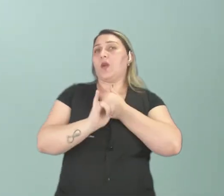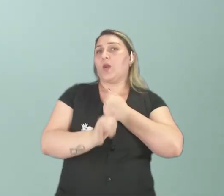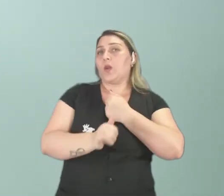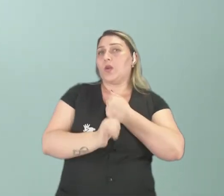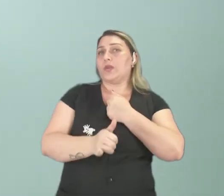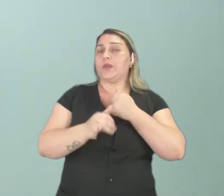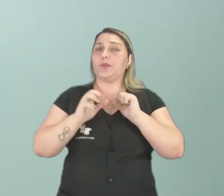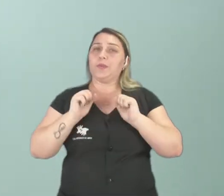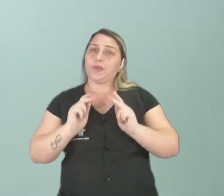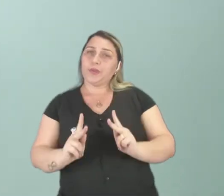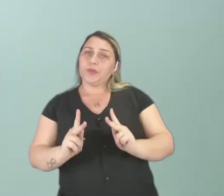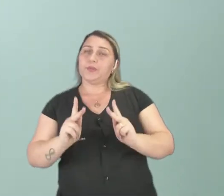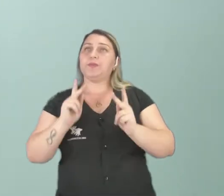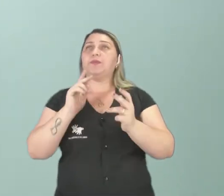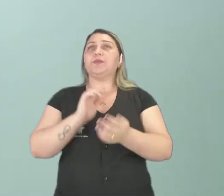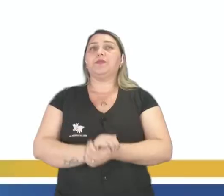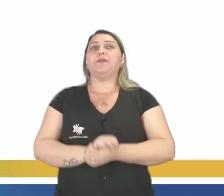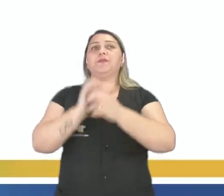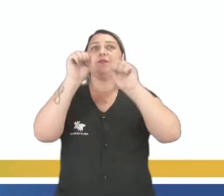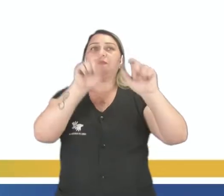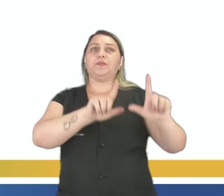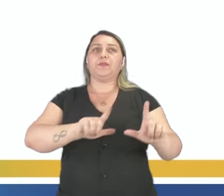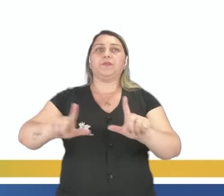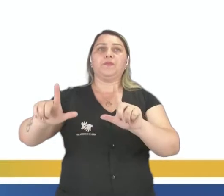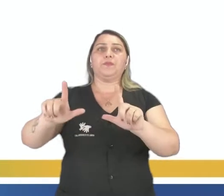crônica, ok? Vamos para o próximo slide.